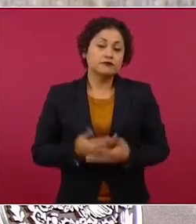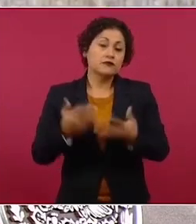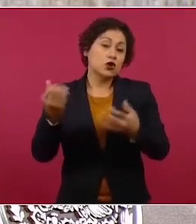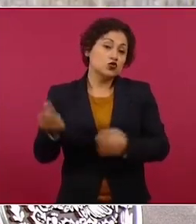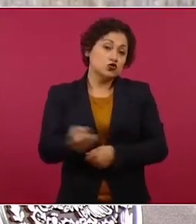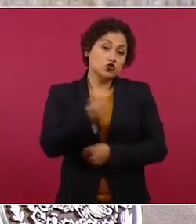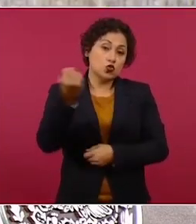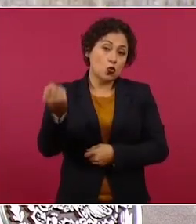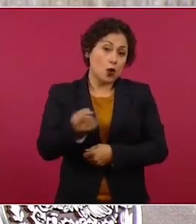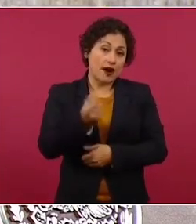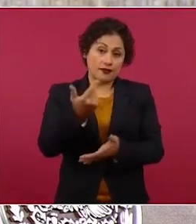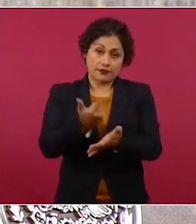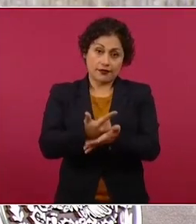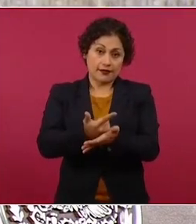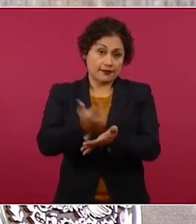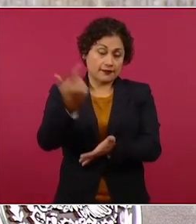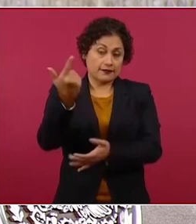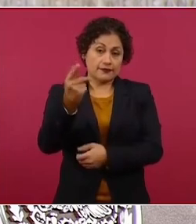consecuencias